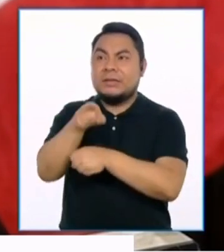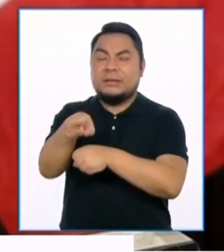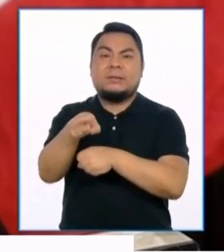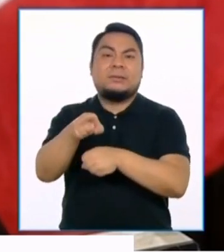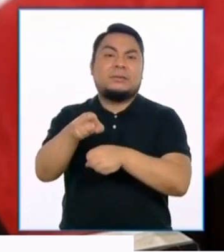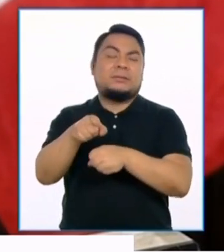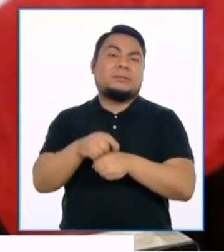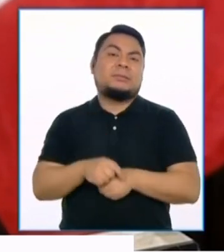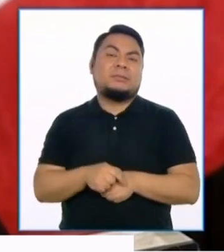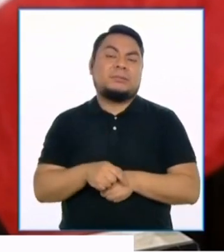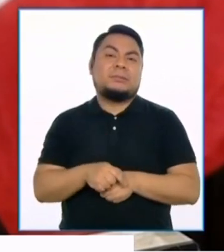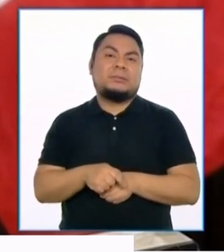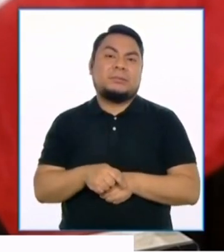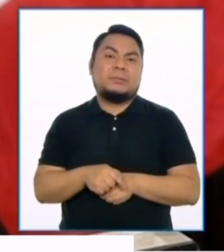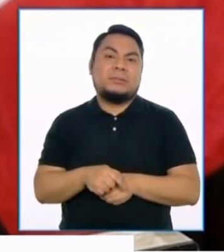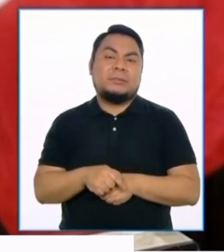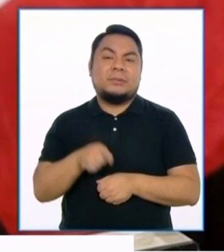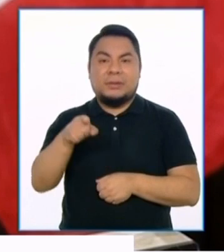esta